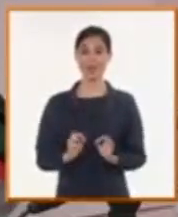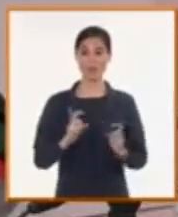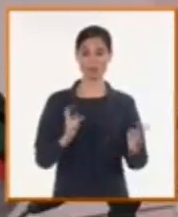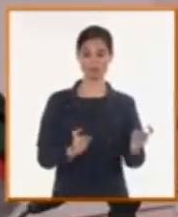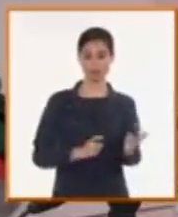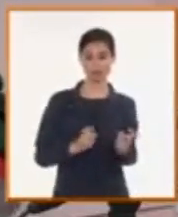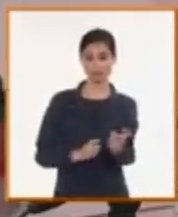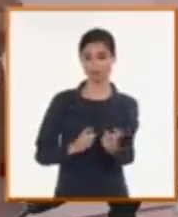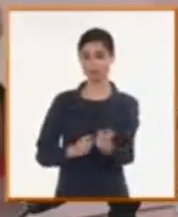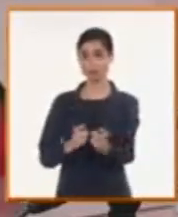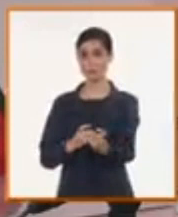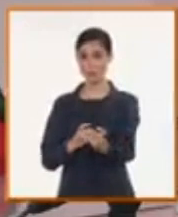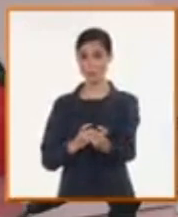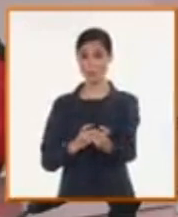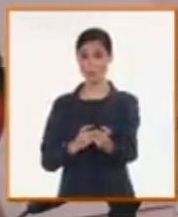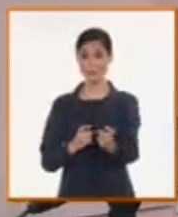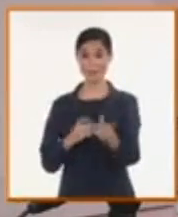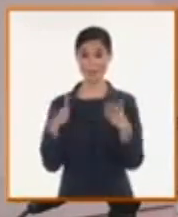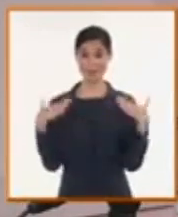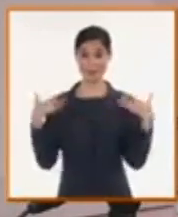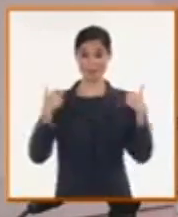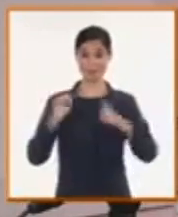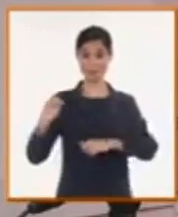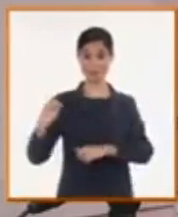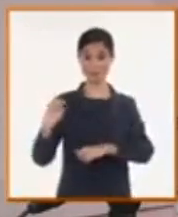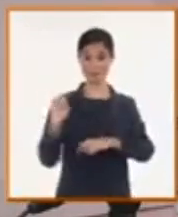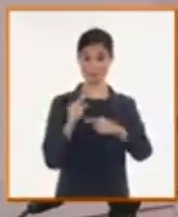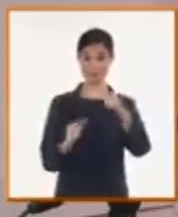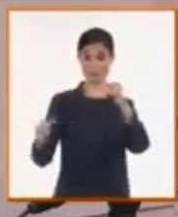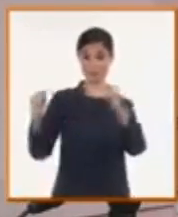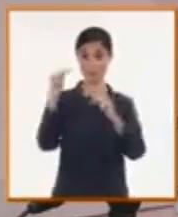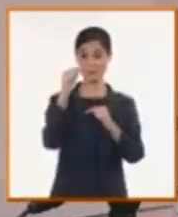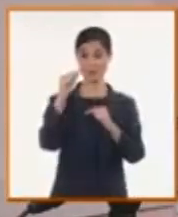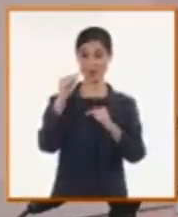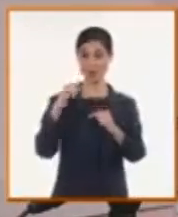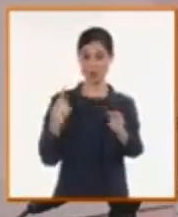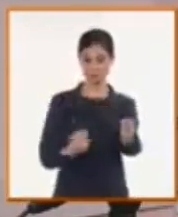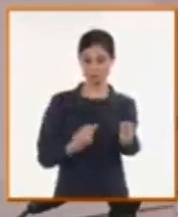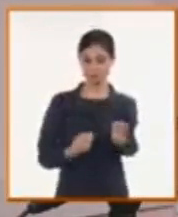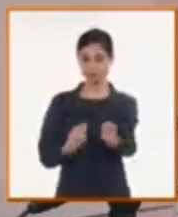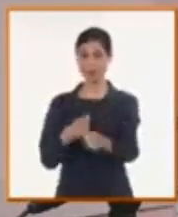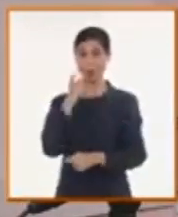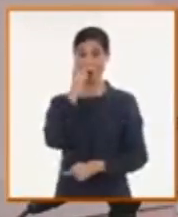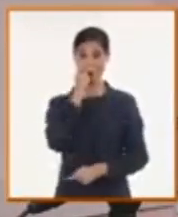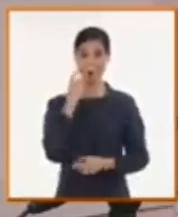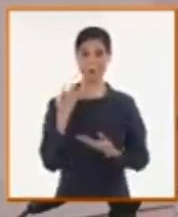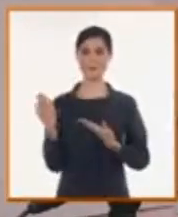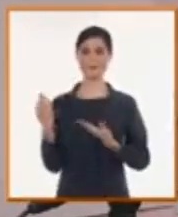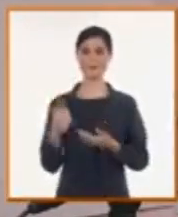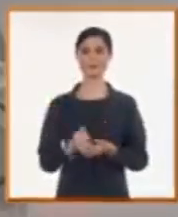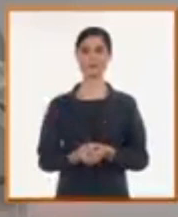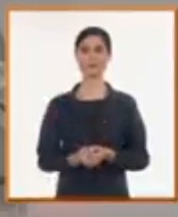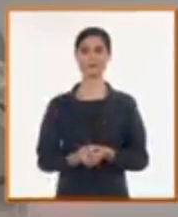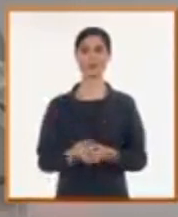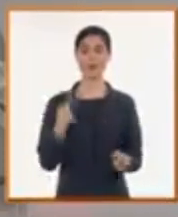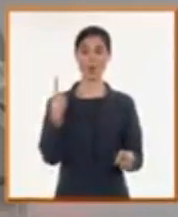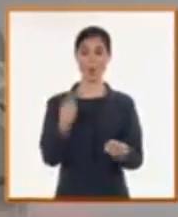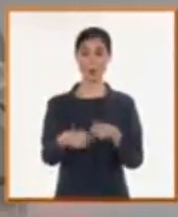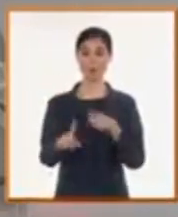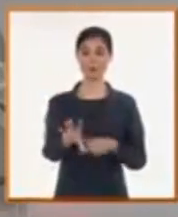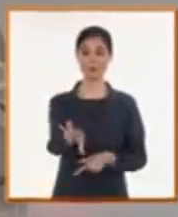de la dirección principal. Bueno, me va a aclarar luego eso de la dirección principal. Y Milton Díaz-Canter, me da